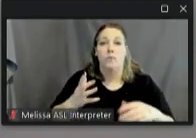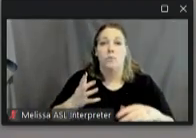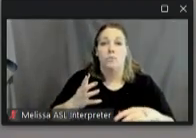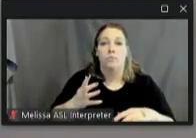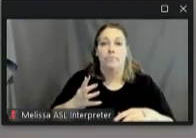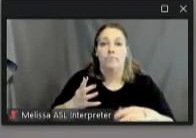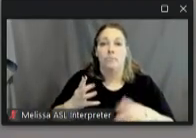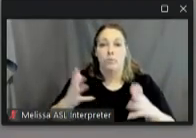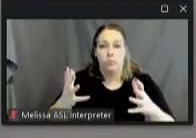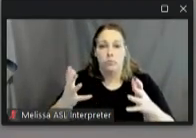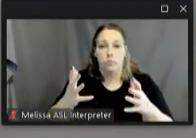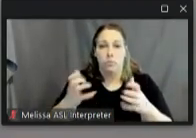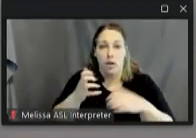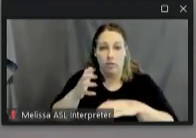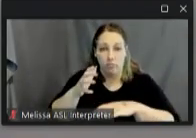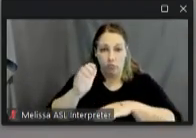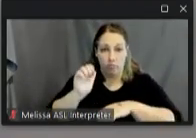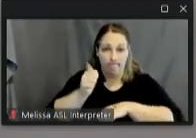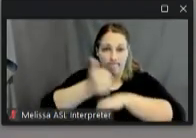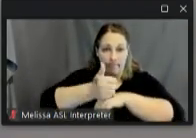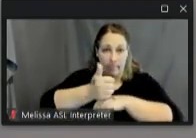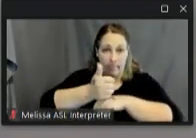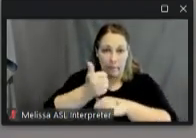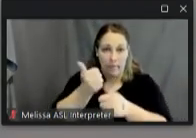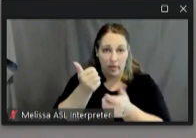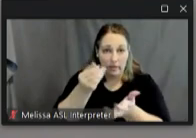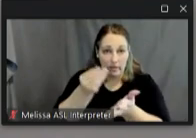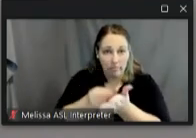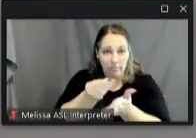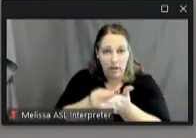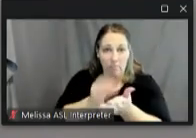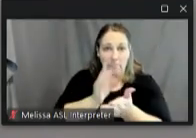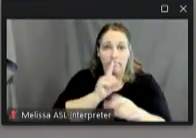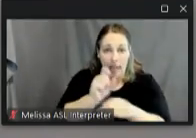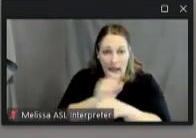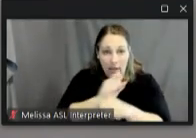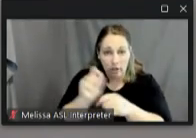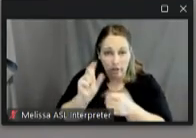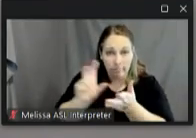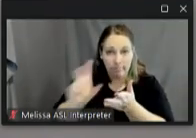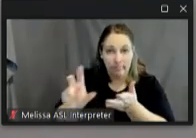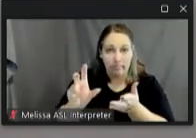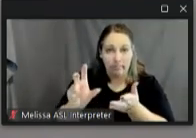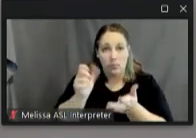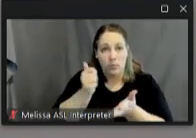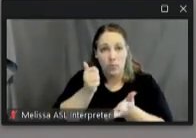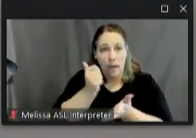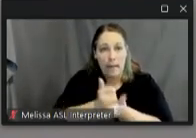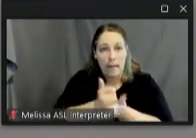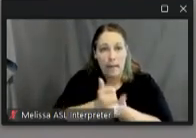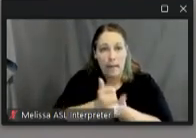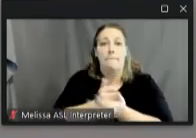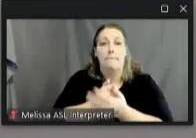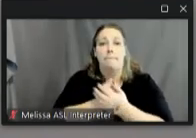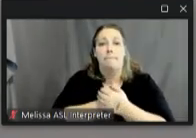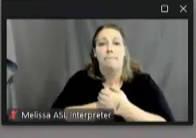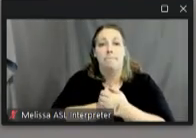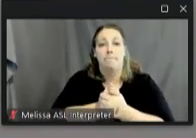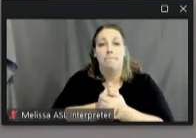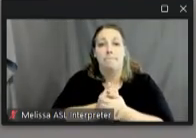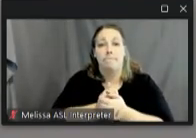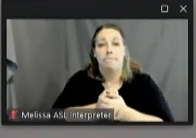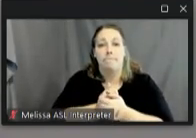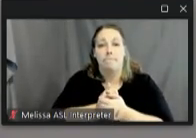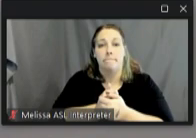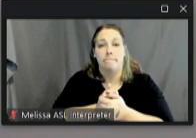y que vayan de acuerdo a un enfoque diferenciado con los ajustes inclusivos de lenguaje, las adaptaciones necesarias a